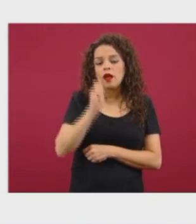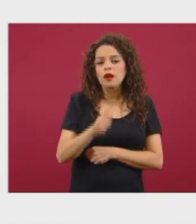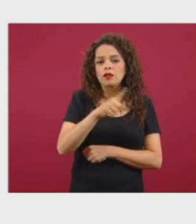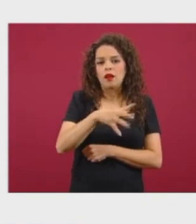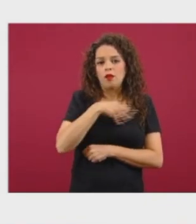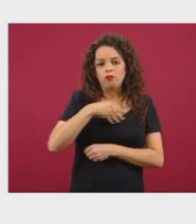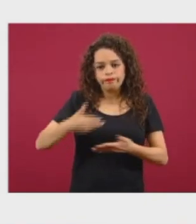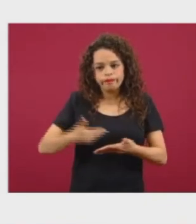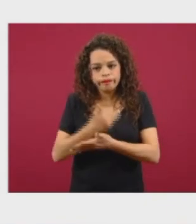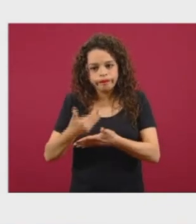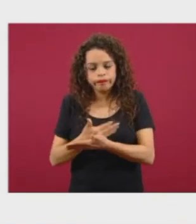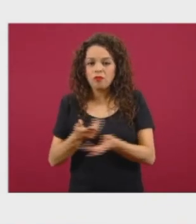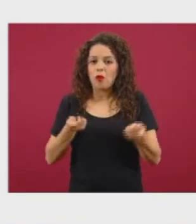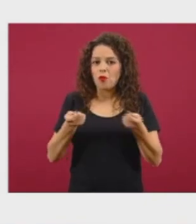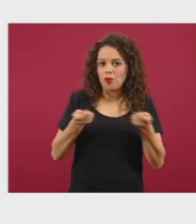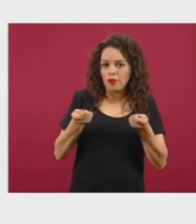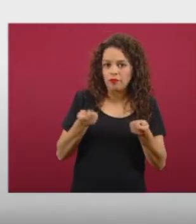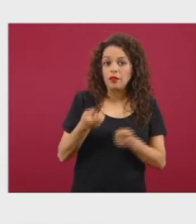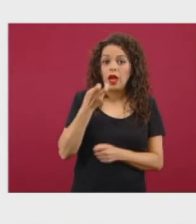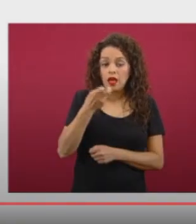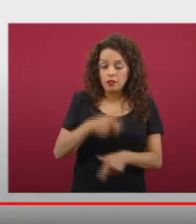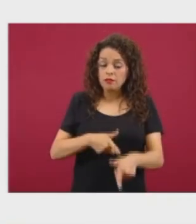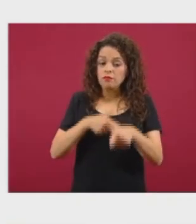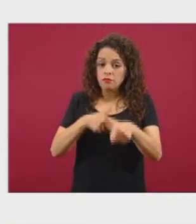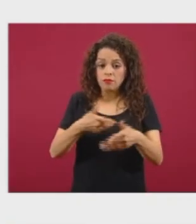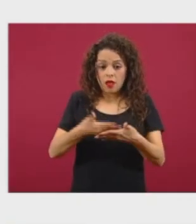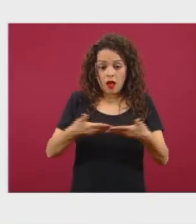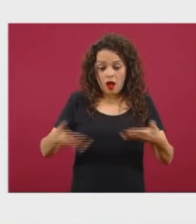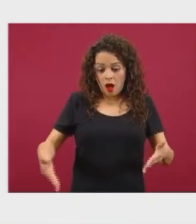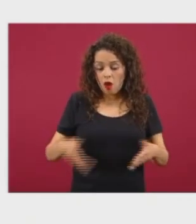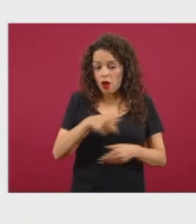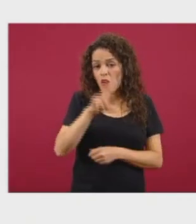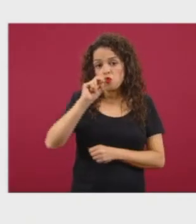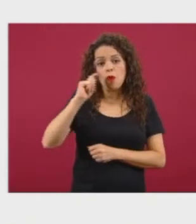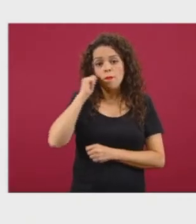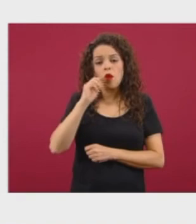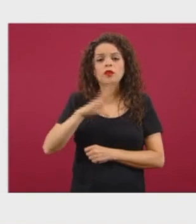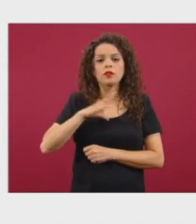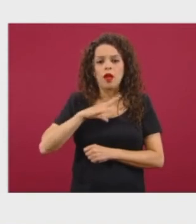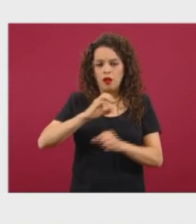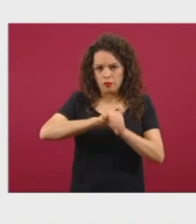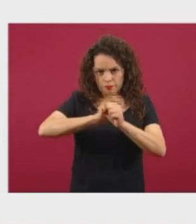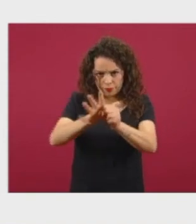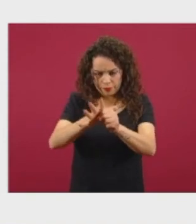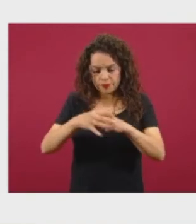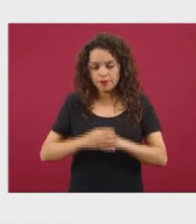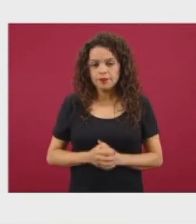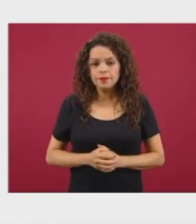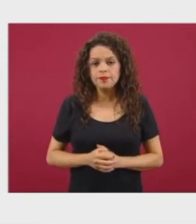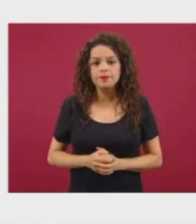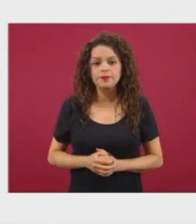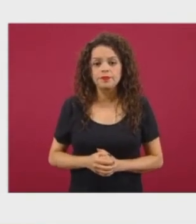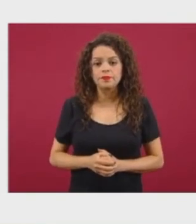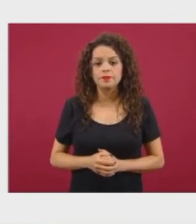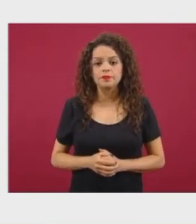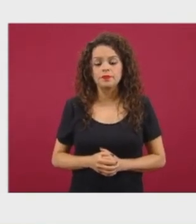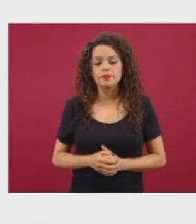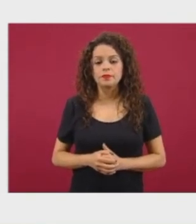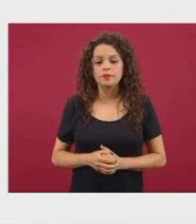mantienen continuos durante la pandemia. Y sabemos que ante justamente las medidas